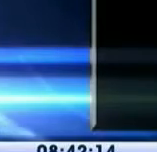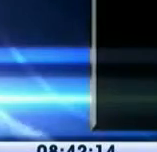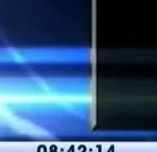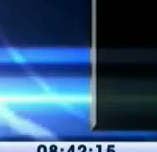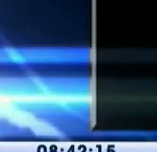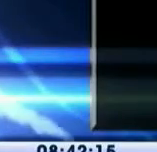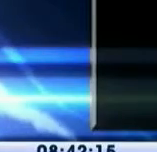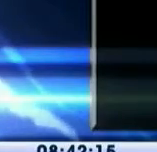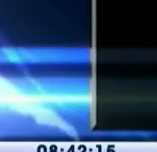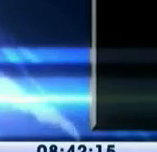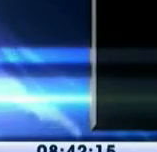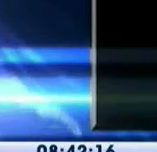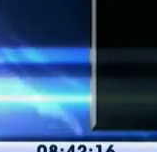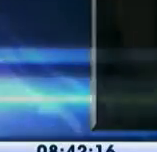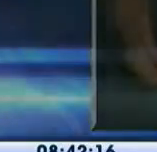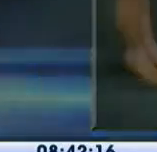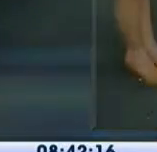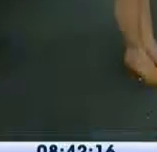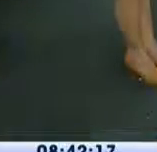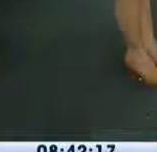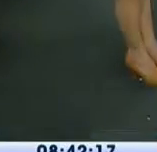con la noticia.